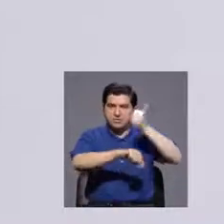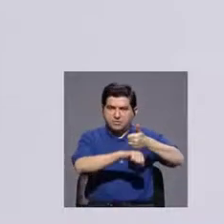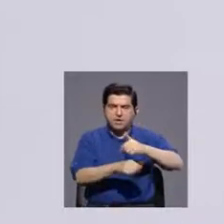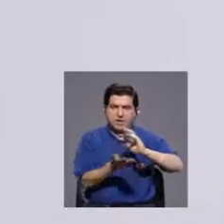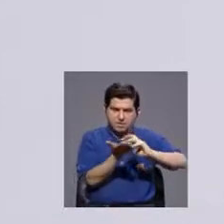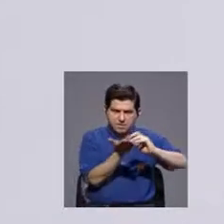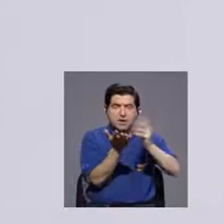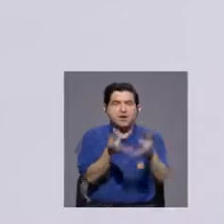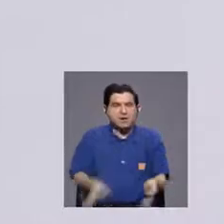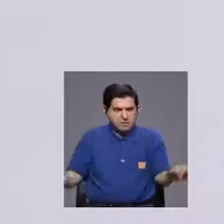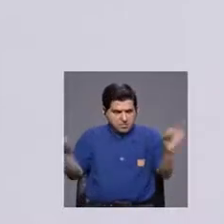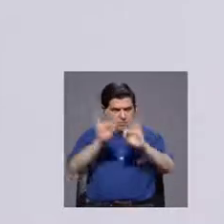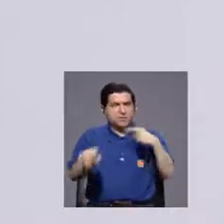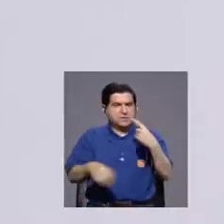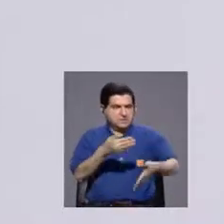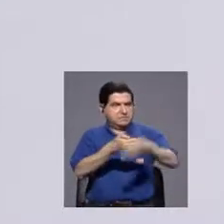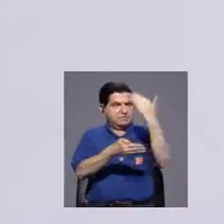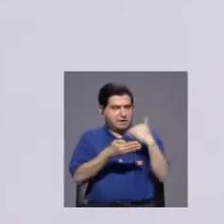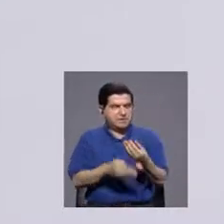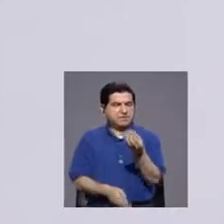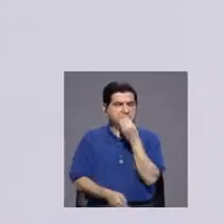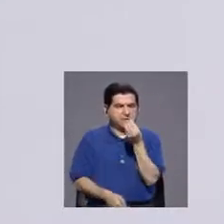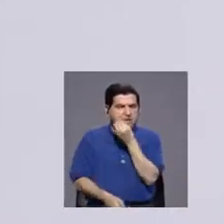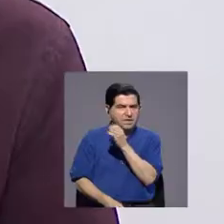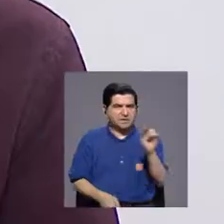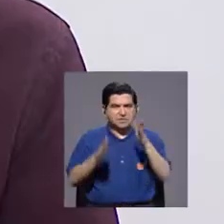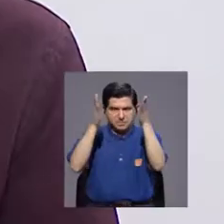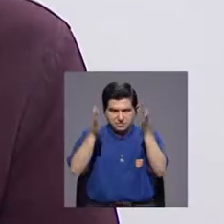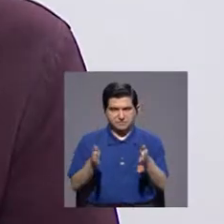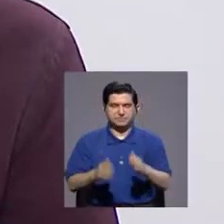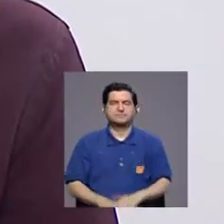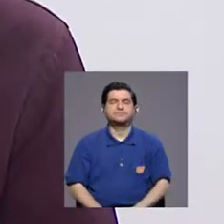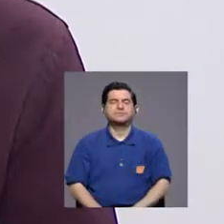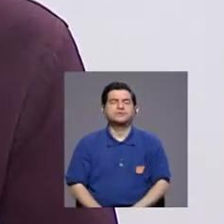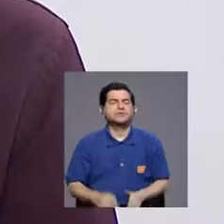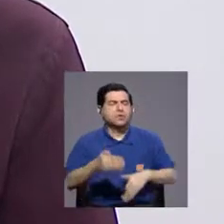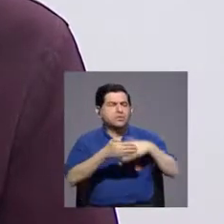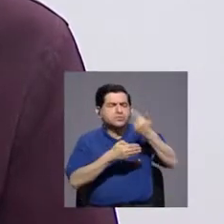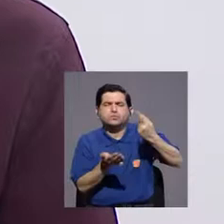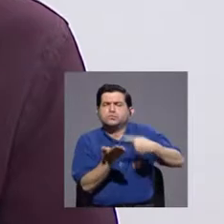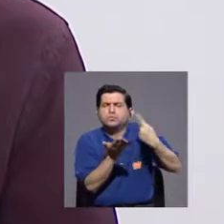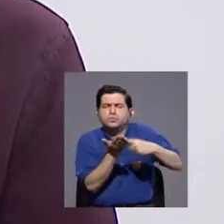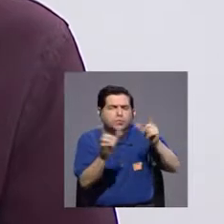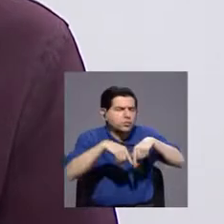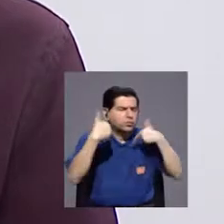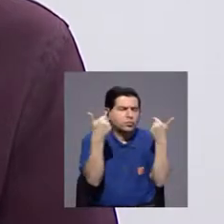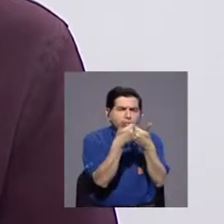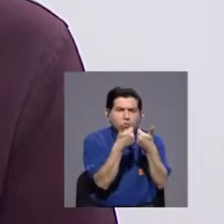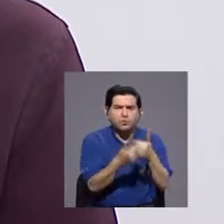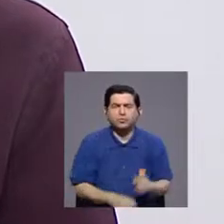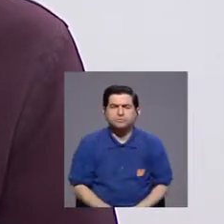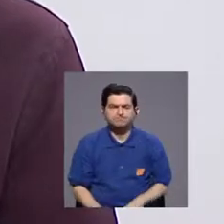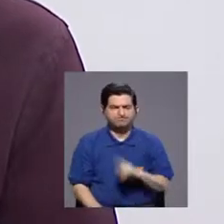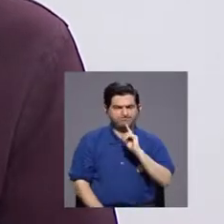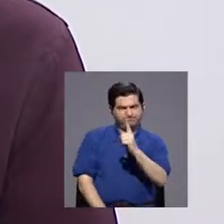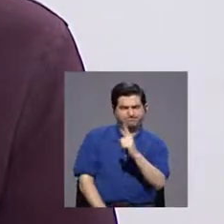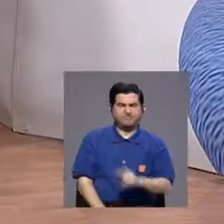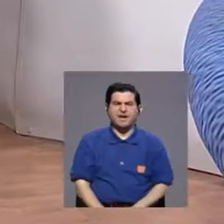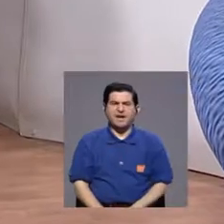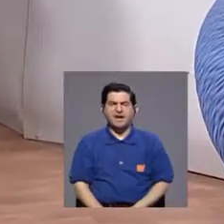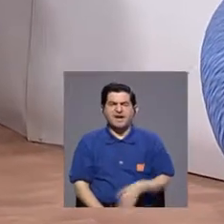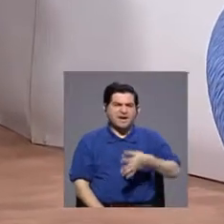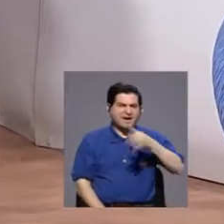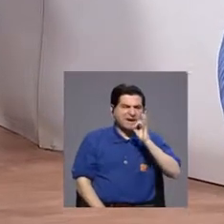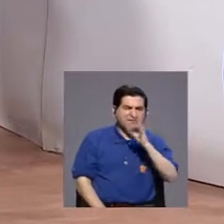importancia como comentaba al principio para la dieta del costarricense entonces dijimos después de una discusión en grupo que hicimos dijimos bueno estaba el café